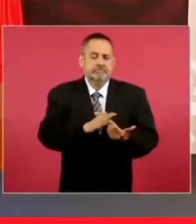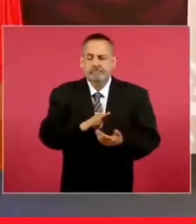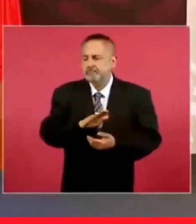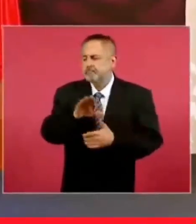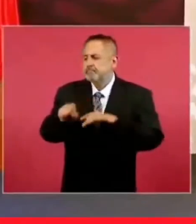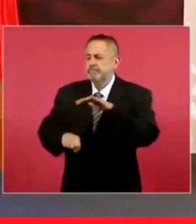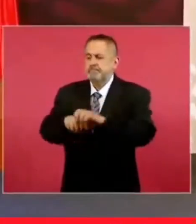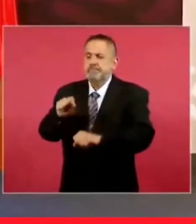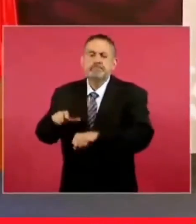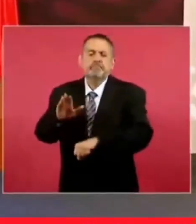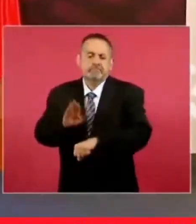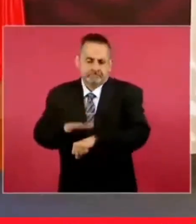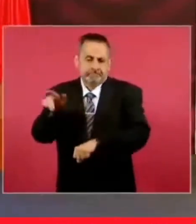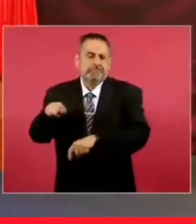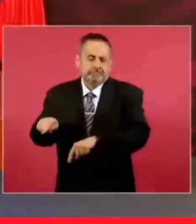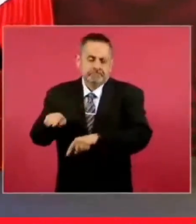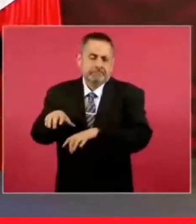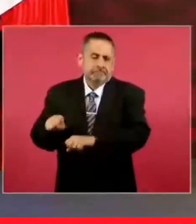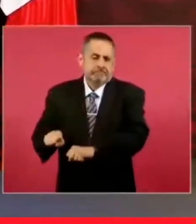fallecidos.